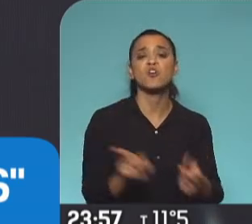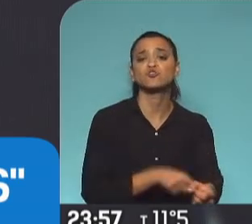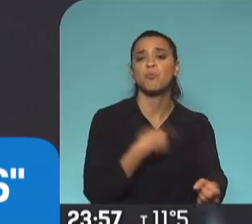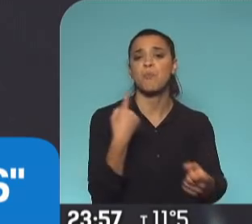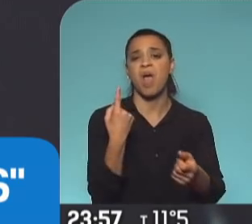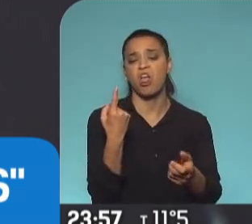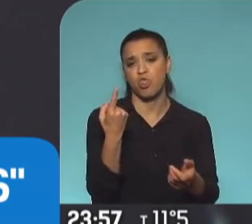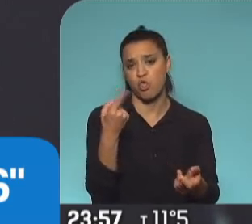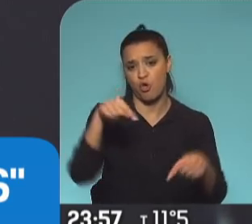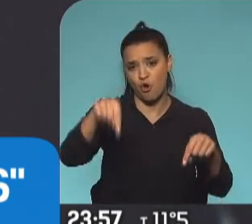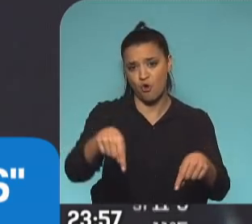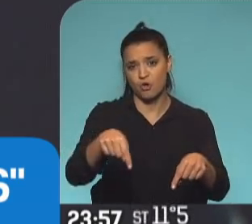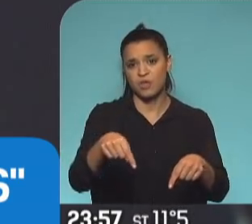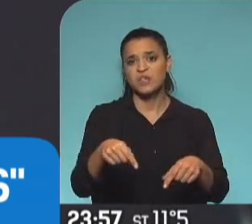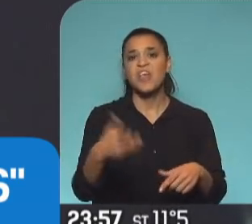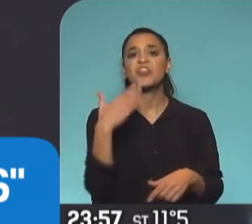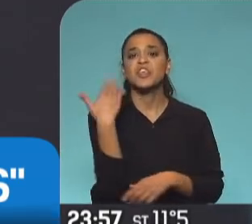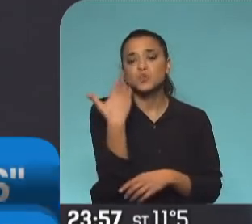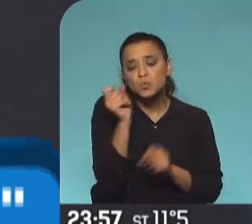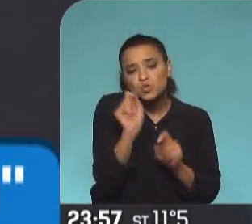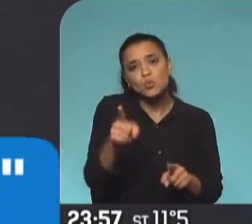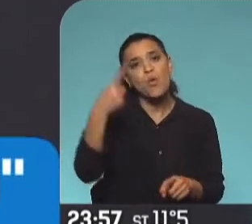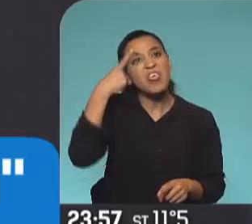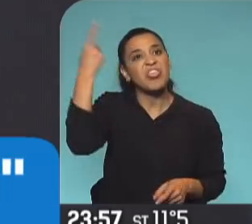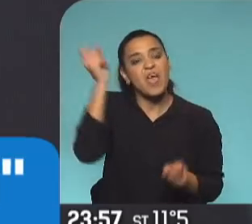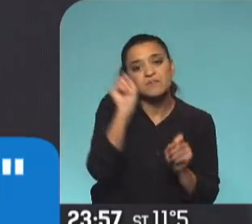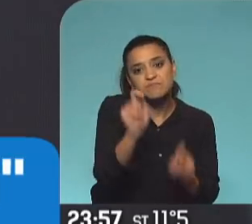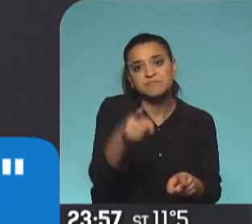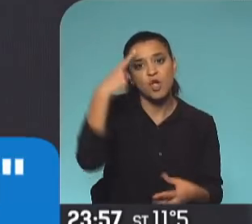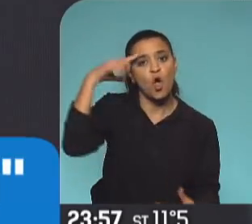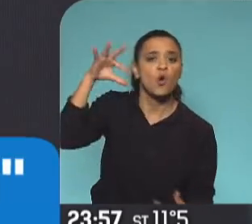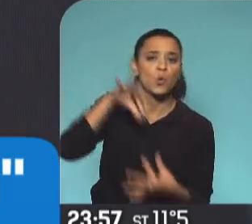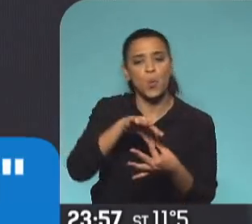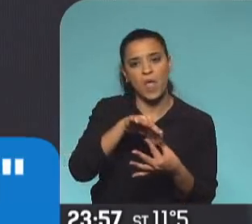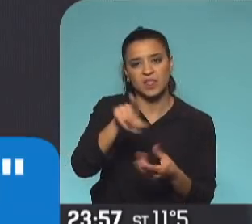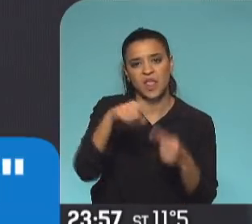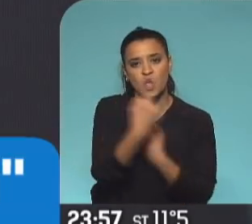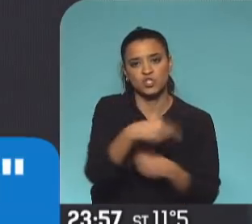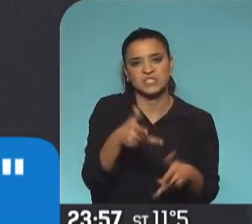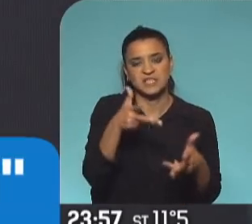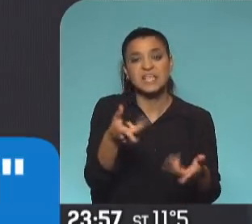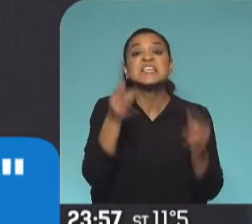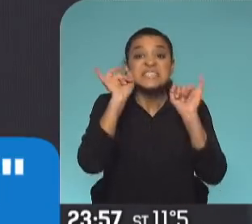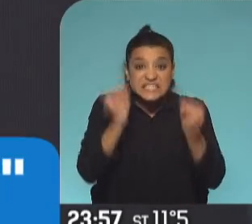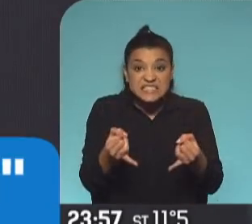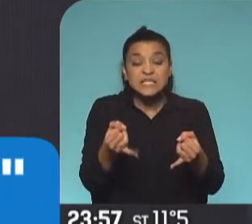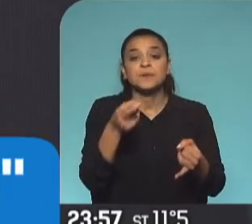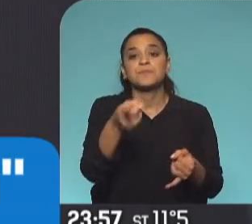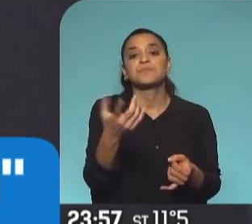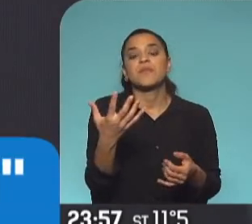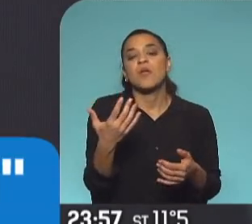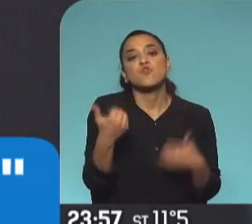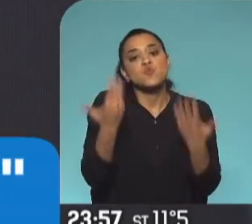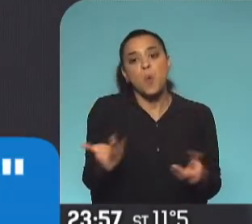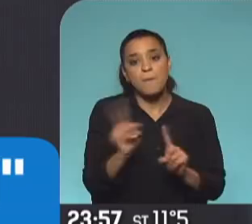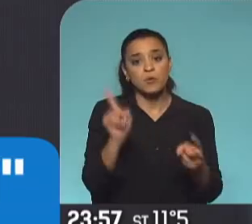este tipo de su discurso ideológico, muy congruente con todo lo que que señalaba. Sí tengo que marcar que